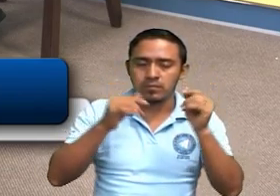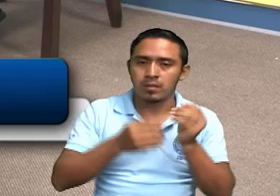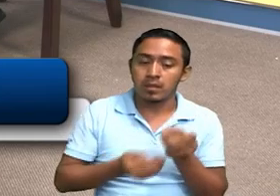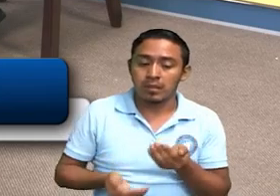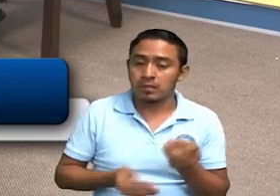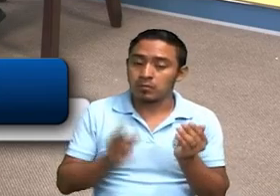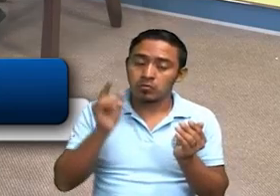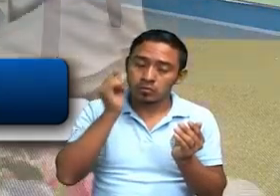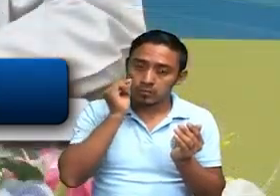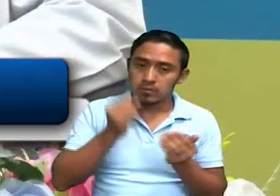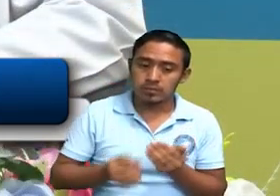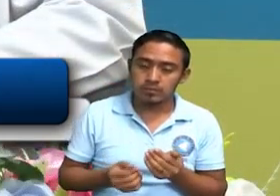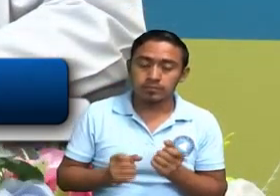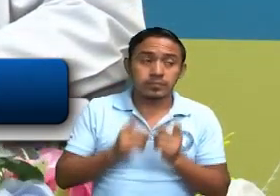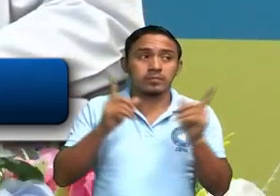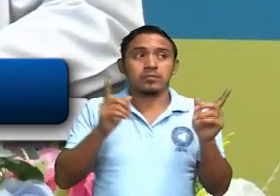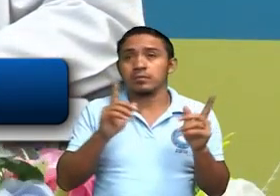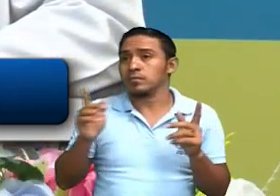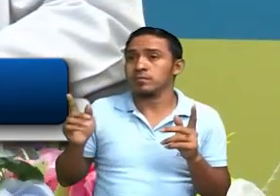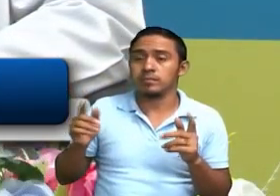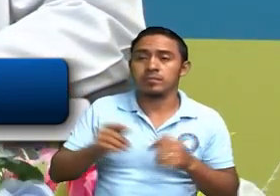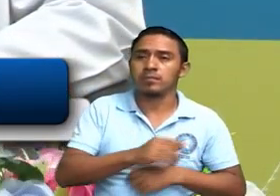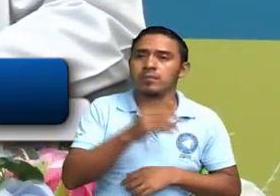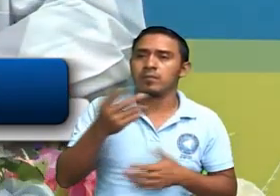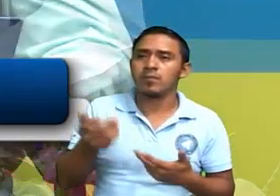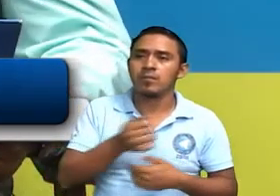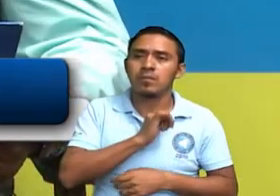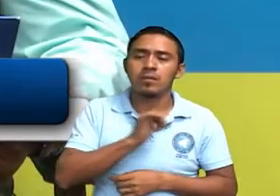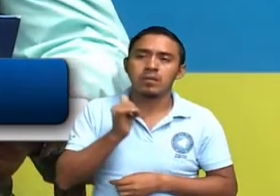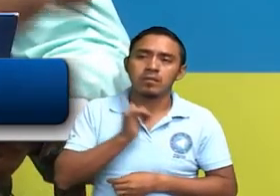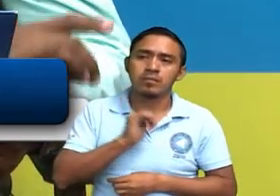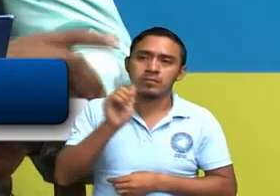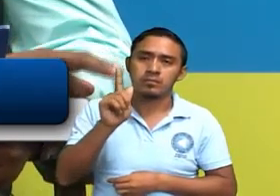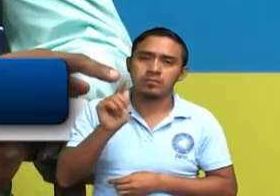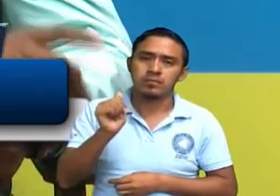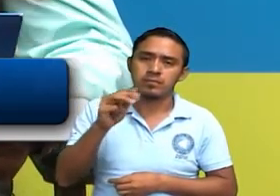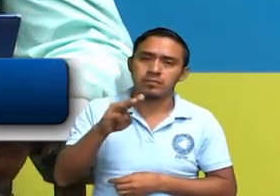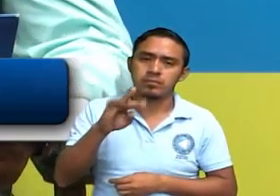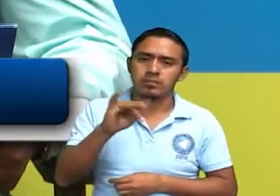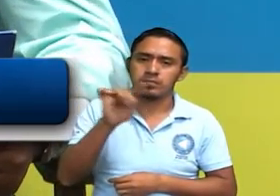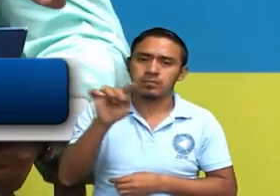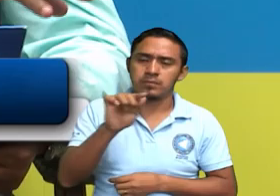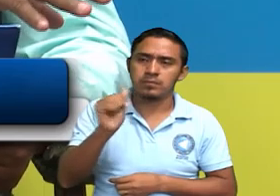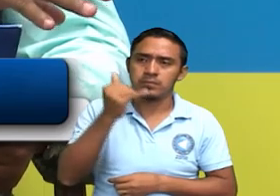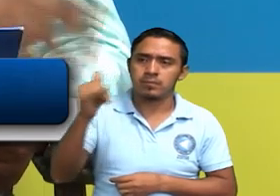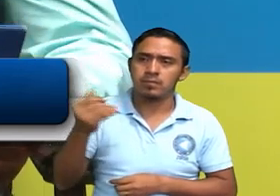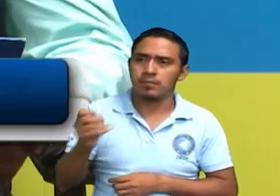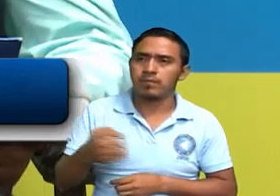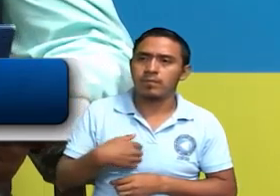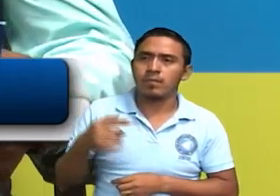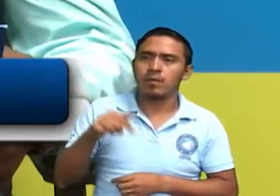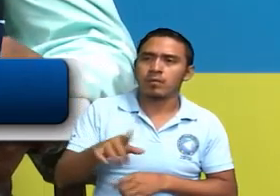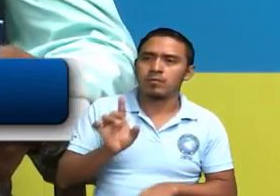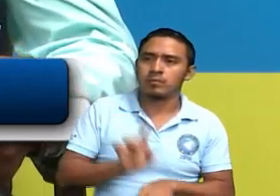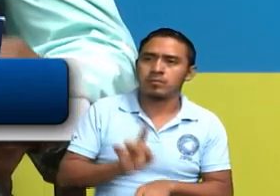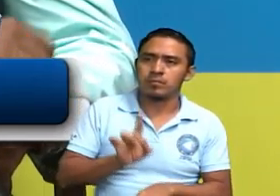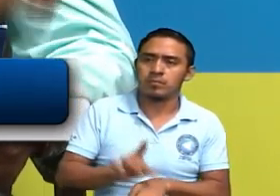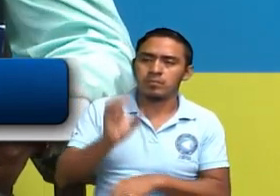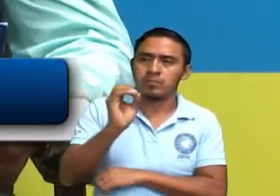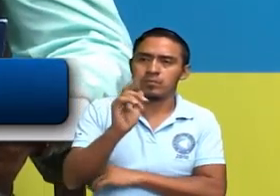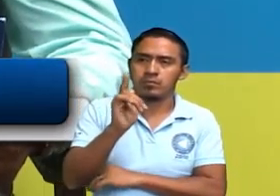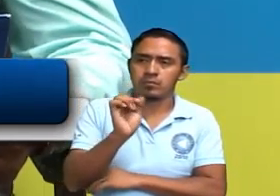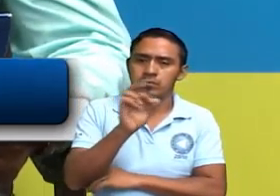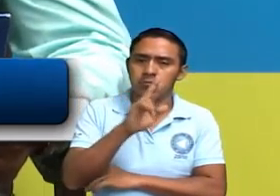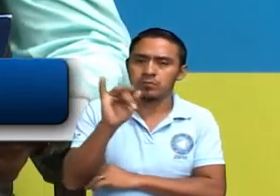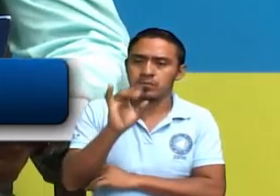si está dormido. Yo creo que esta prueba del tamizaje auditivo lo están realizando, doctor. La vez pasada tuve aquí a una otorrino del